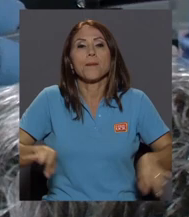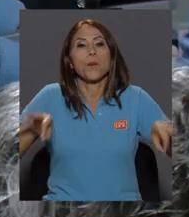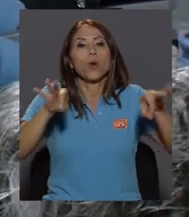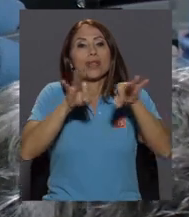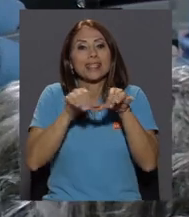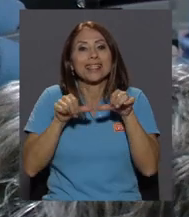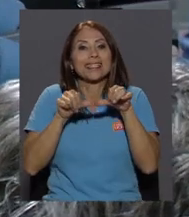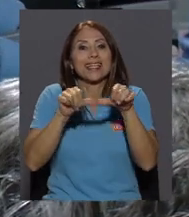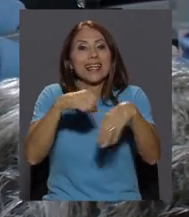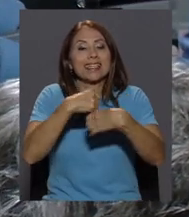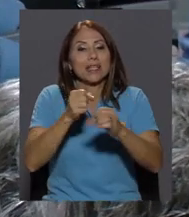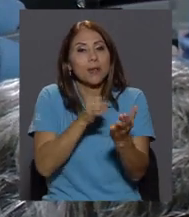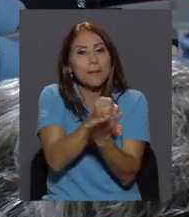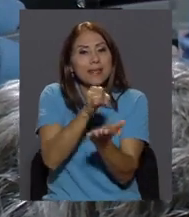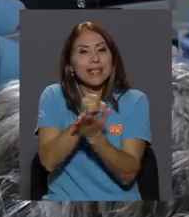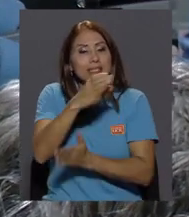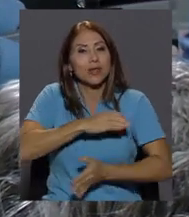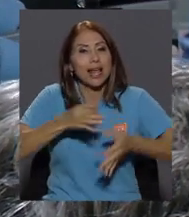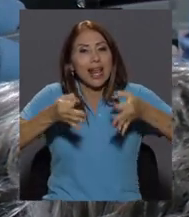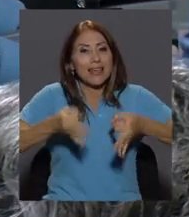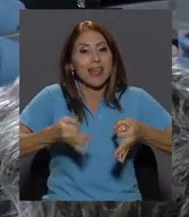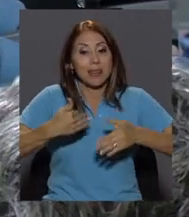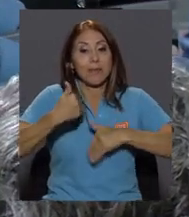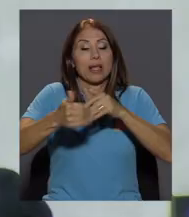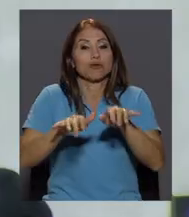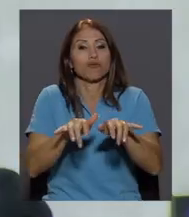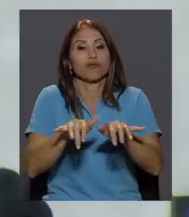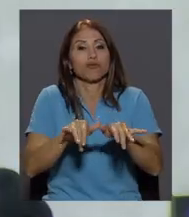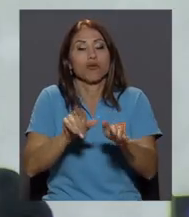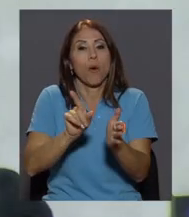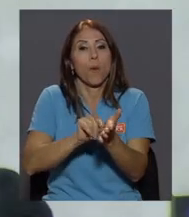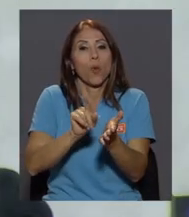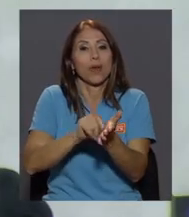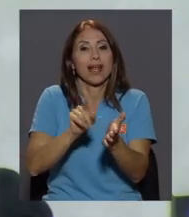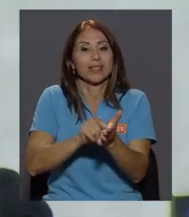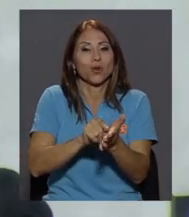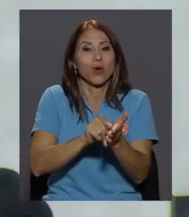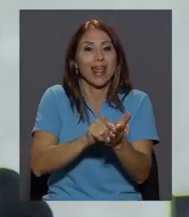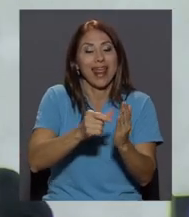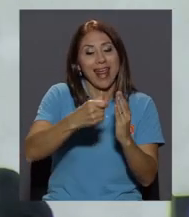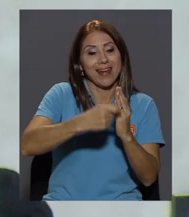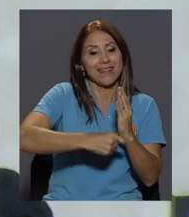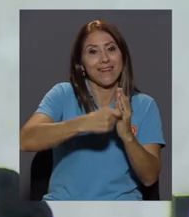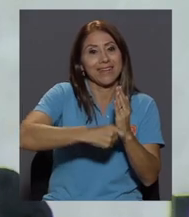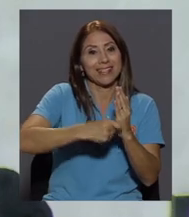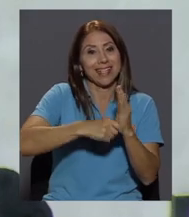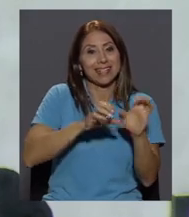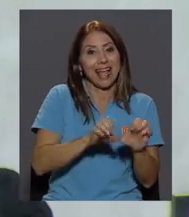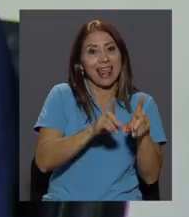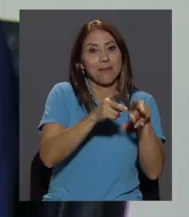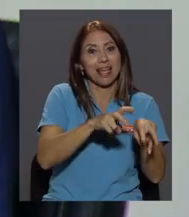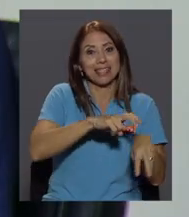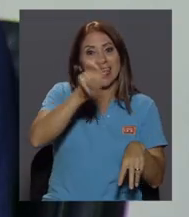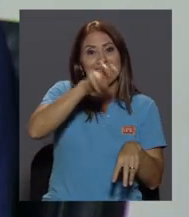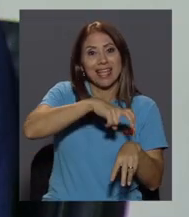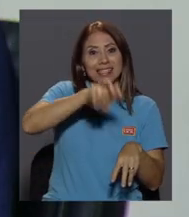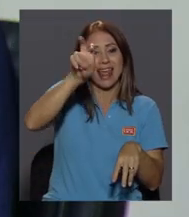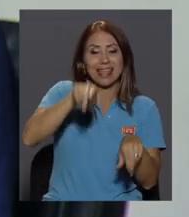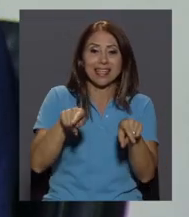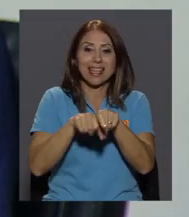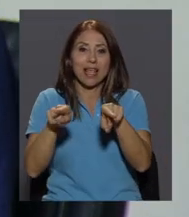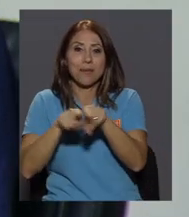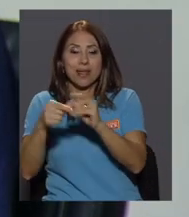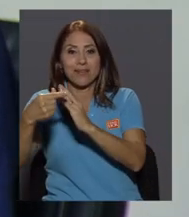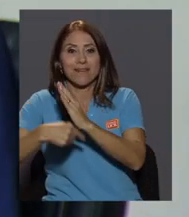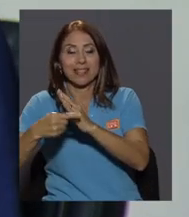generando investigación de calidad que posibilite su publicación tanto en revistas académicas indexadas como en revistas de divulgación,